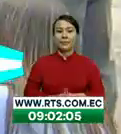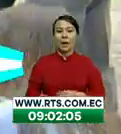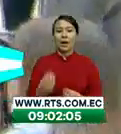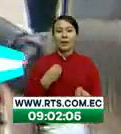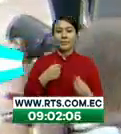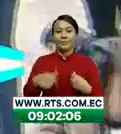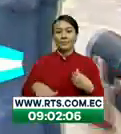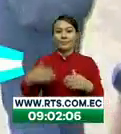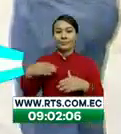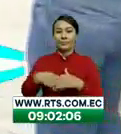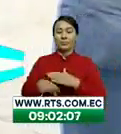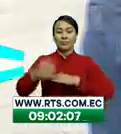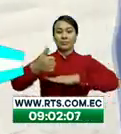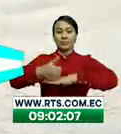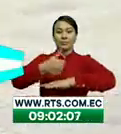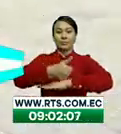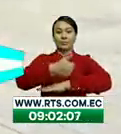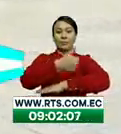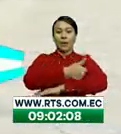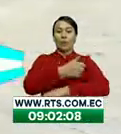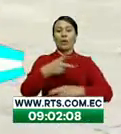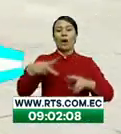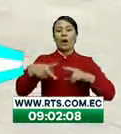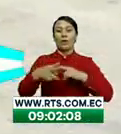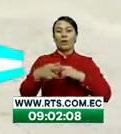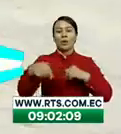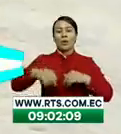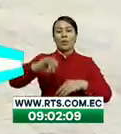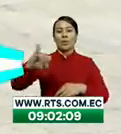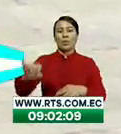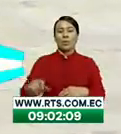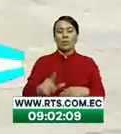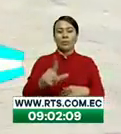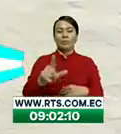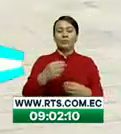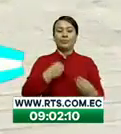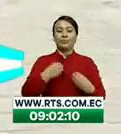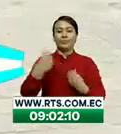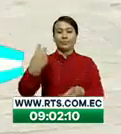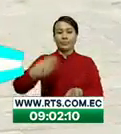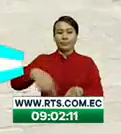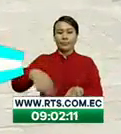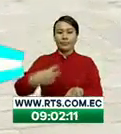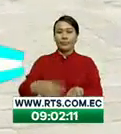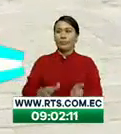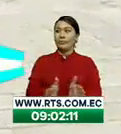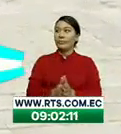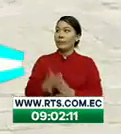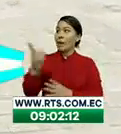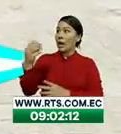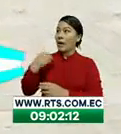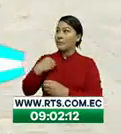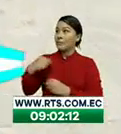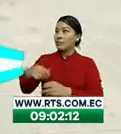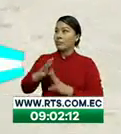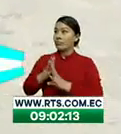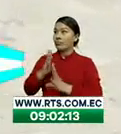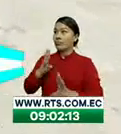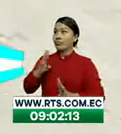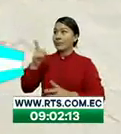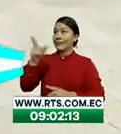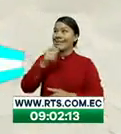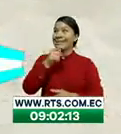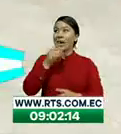de ingresar las autoridades a lo que ya es el evento formal. A quien vemos es a la presidenta,